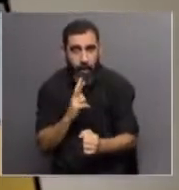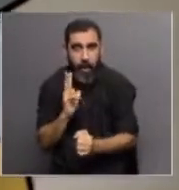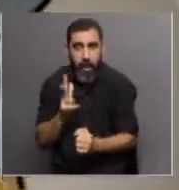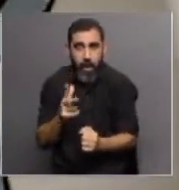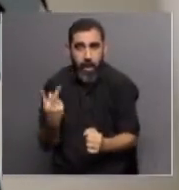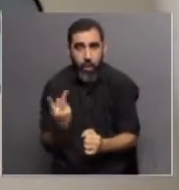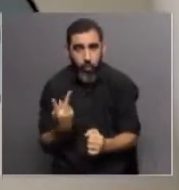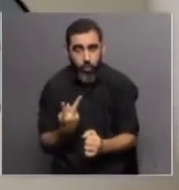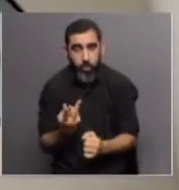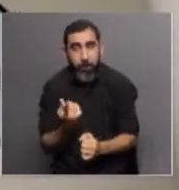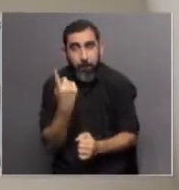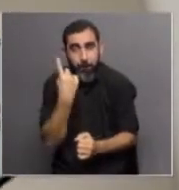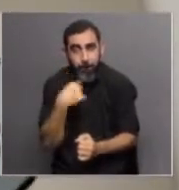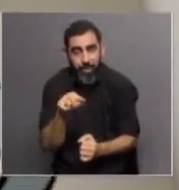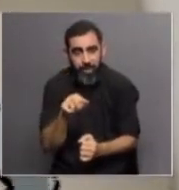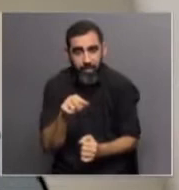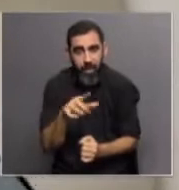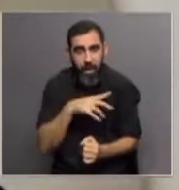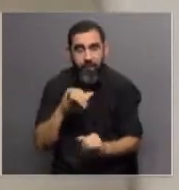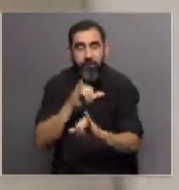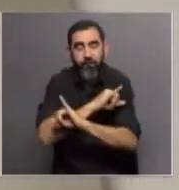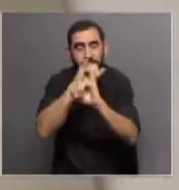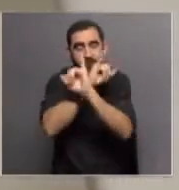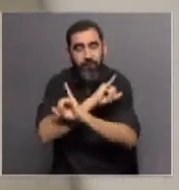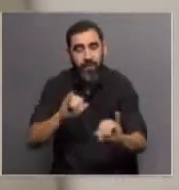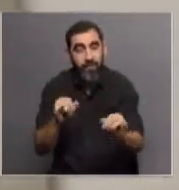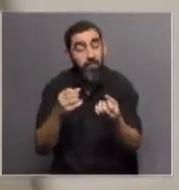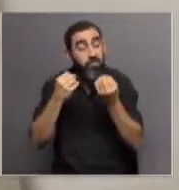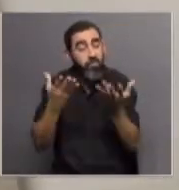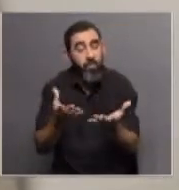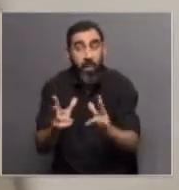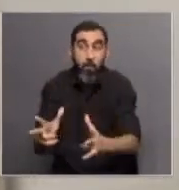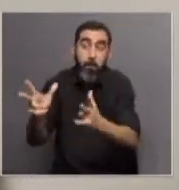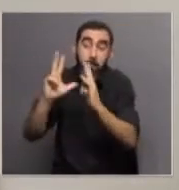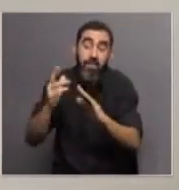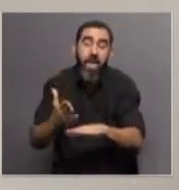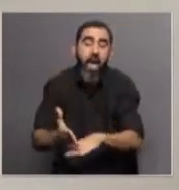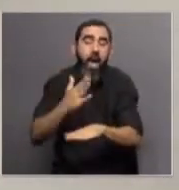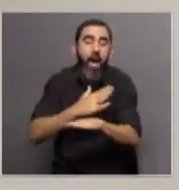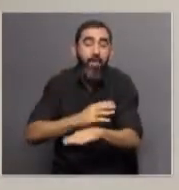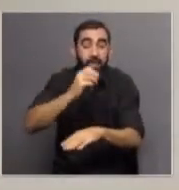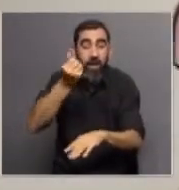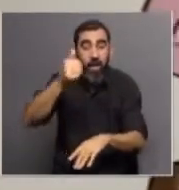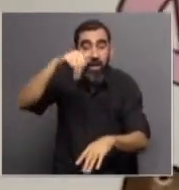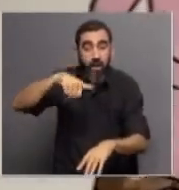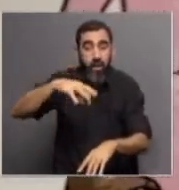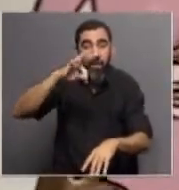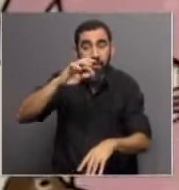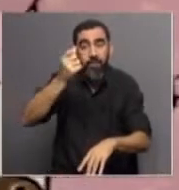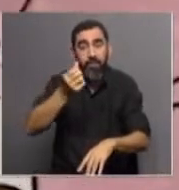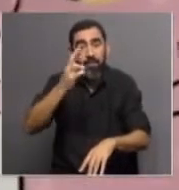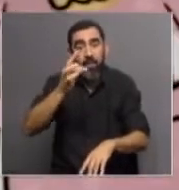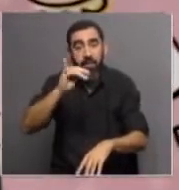congeló. Pero ellos estaban felices porque, según les habían dicho, la Antártida es el lugar